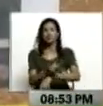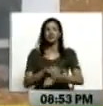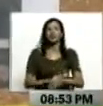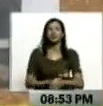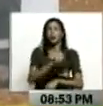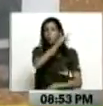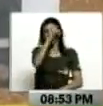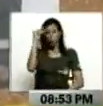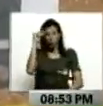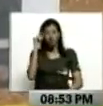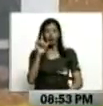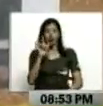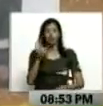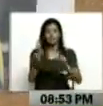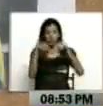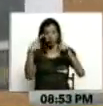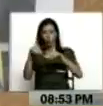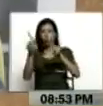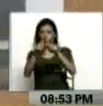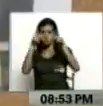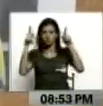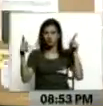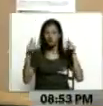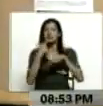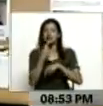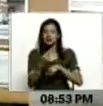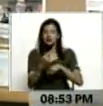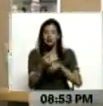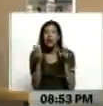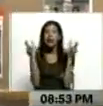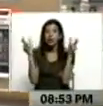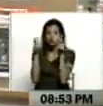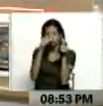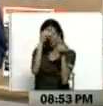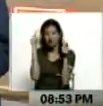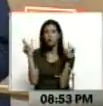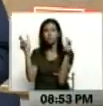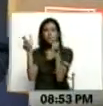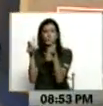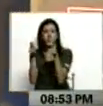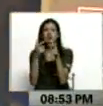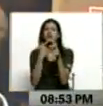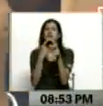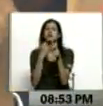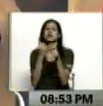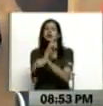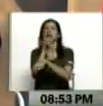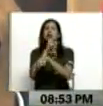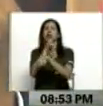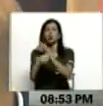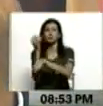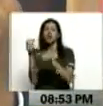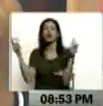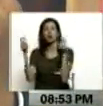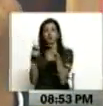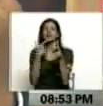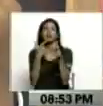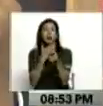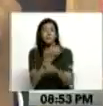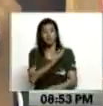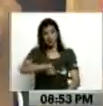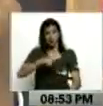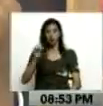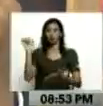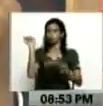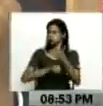efecto cocuyo Borges maduro prueba aj ellos se reunieron en la asamblea nacional y decretaron el abandono del